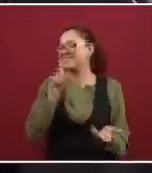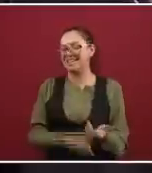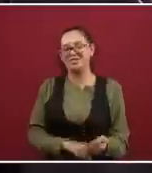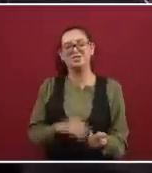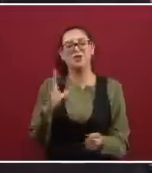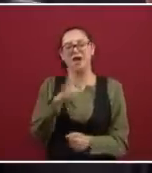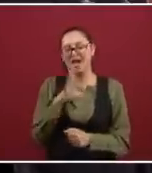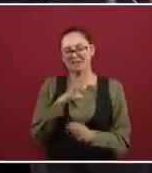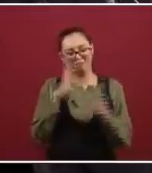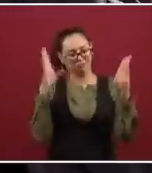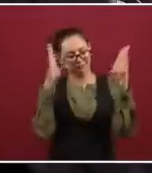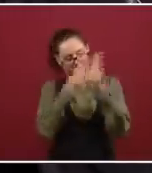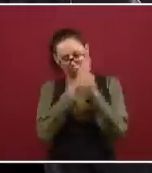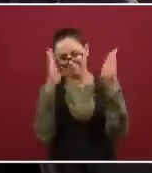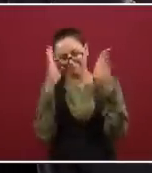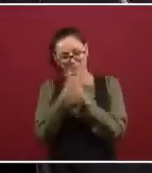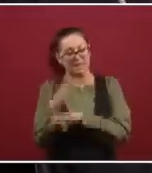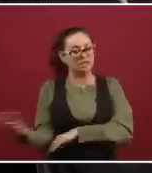Bueno,